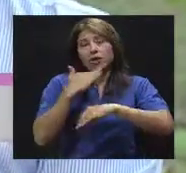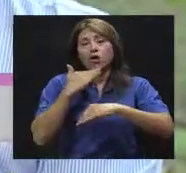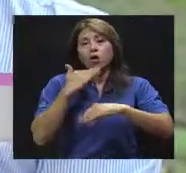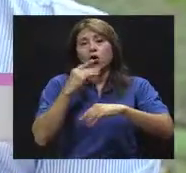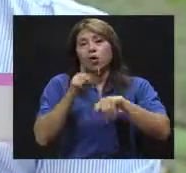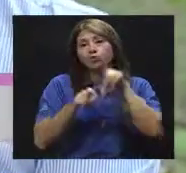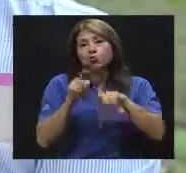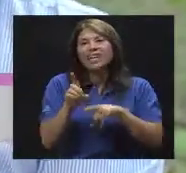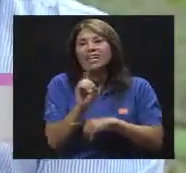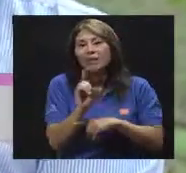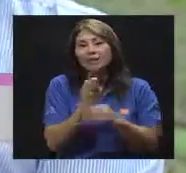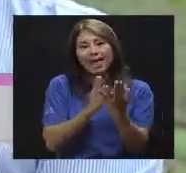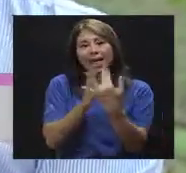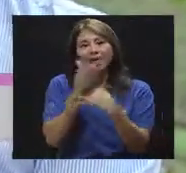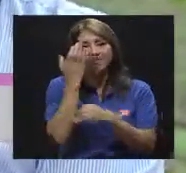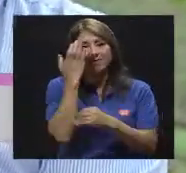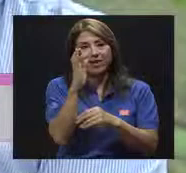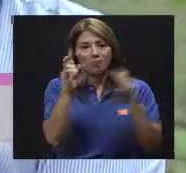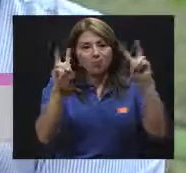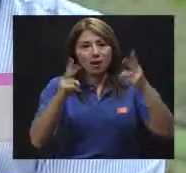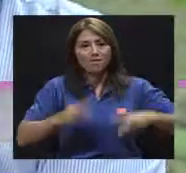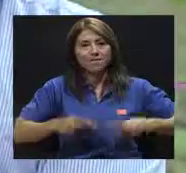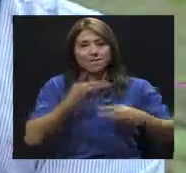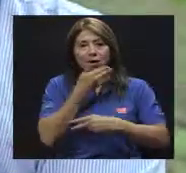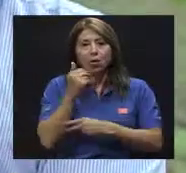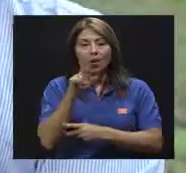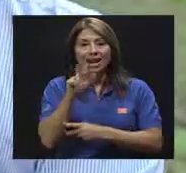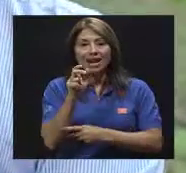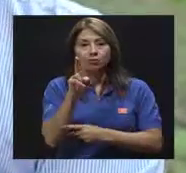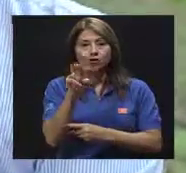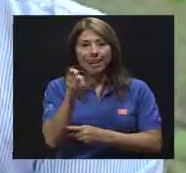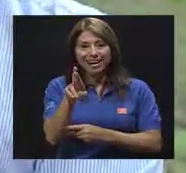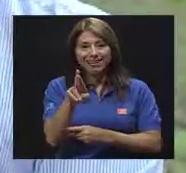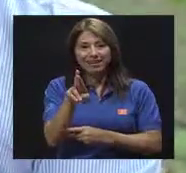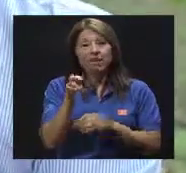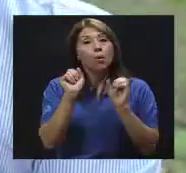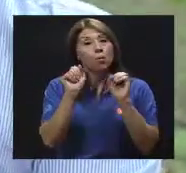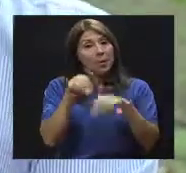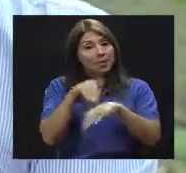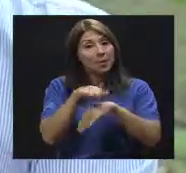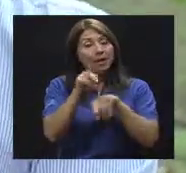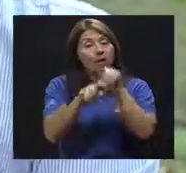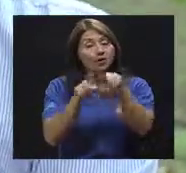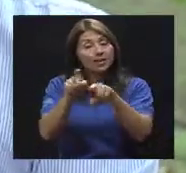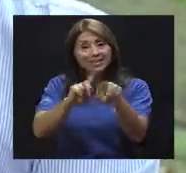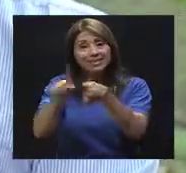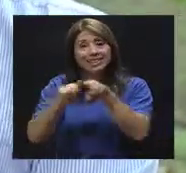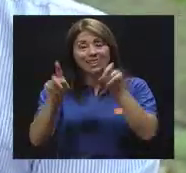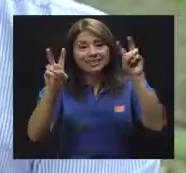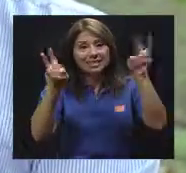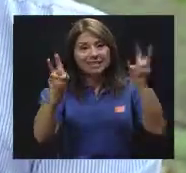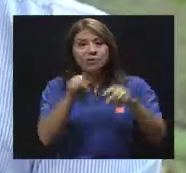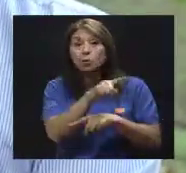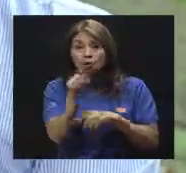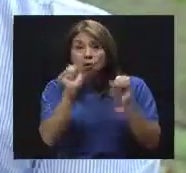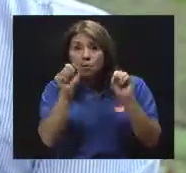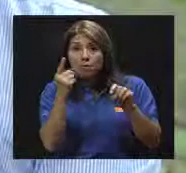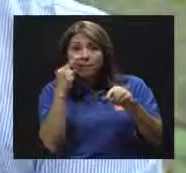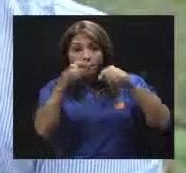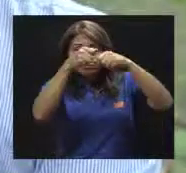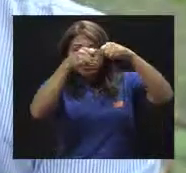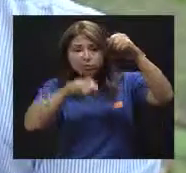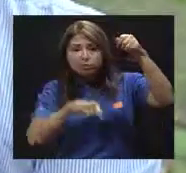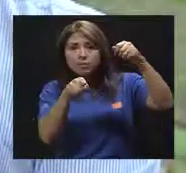a el Facebook Vivir Mejor Canal UCR, consultas de temas variados, ahí se encontrarán el muro